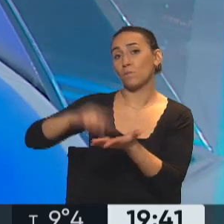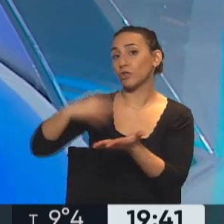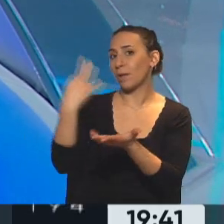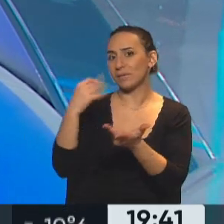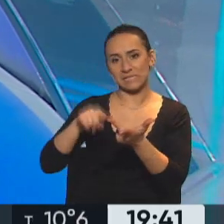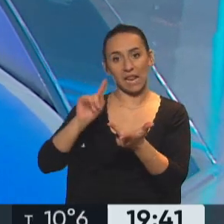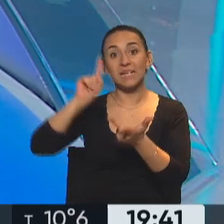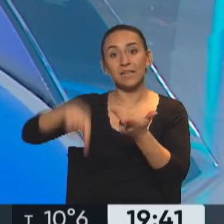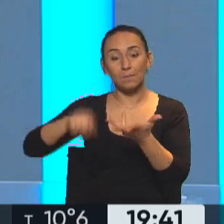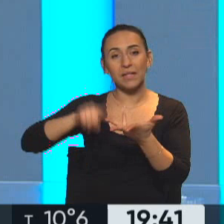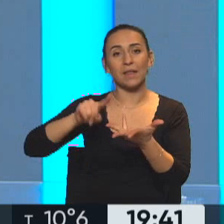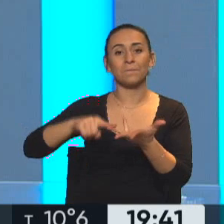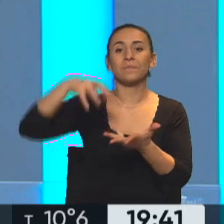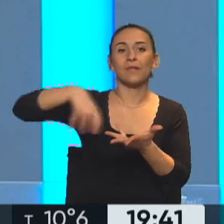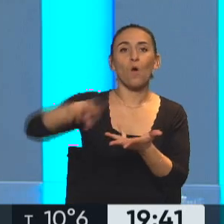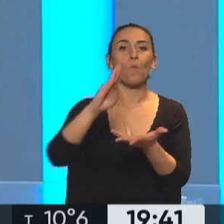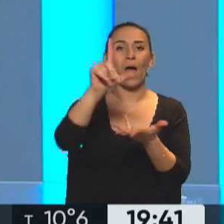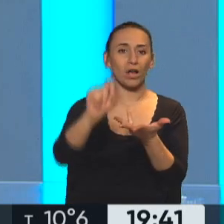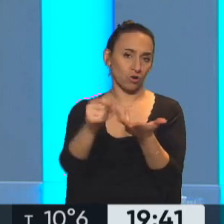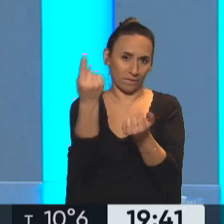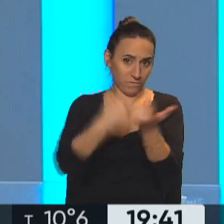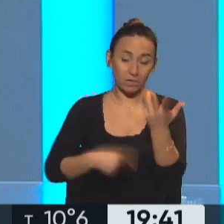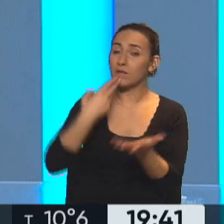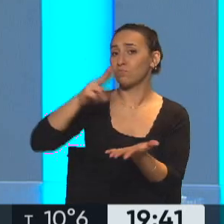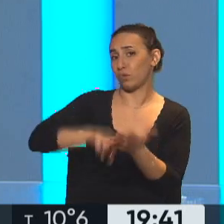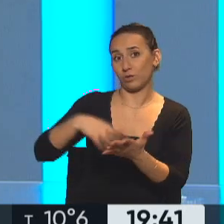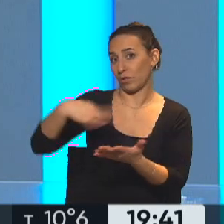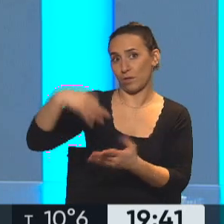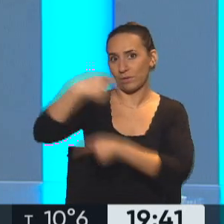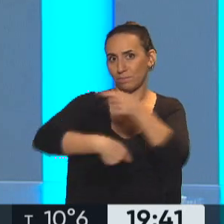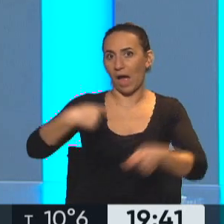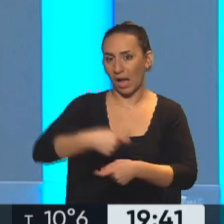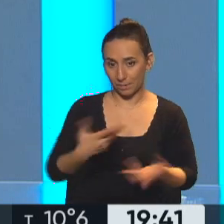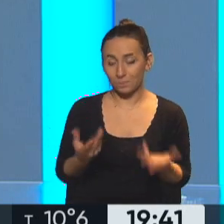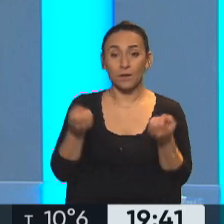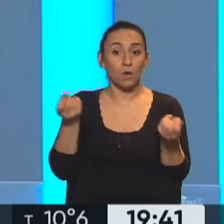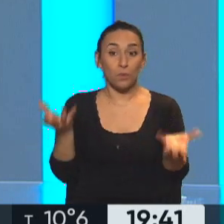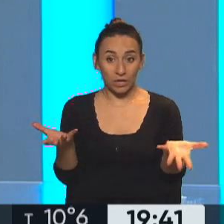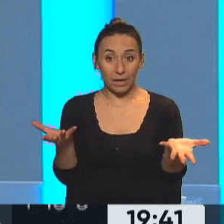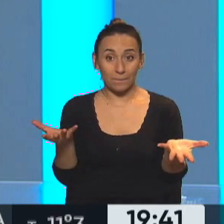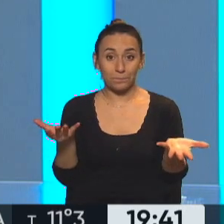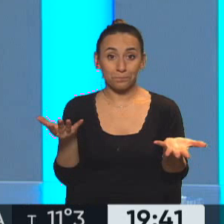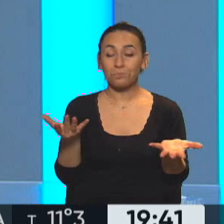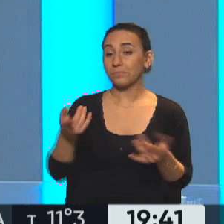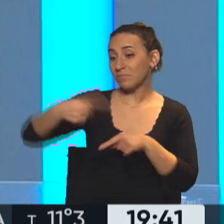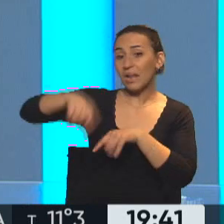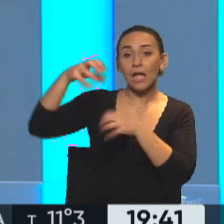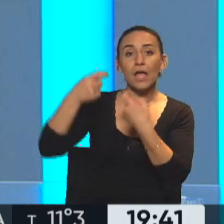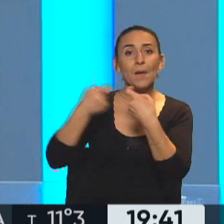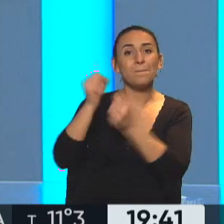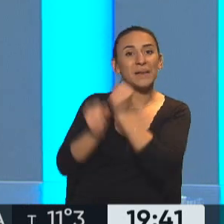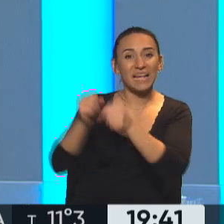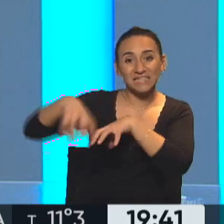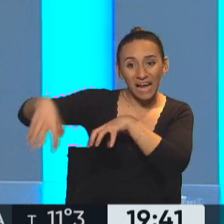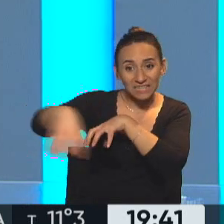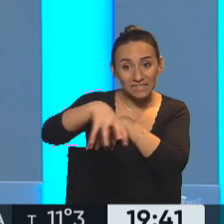entidades financieras. ¿Por qué Pedro Sánchez sostiene esto? Bueno, porque lo que él plantea es que son empresas o sectores